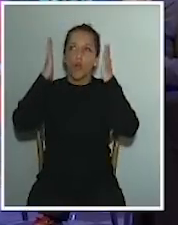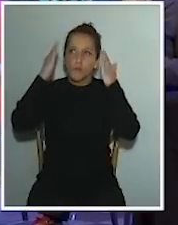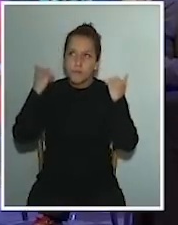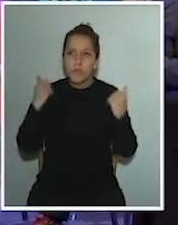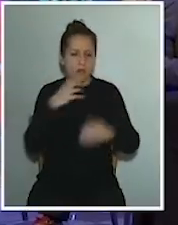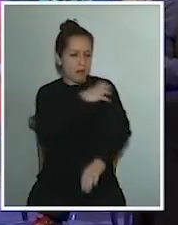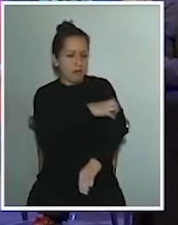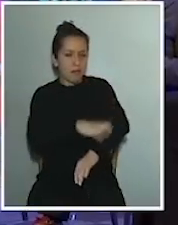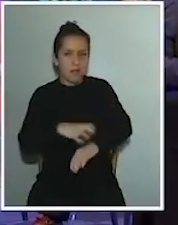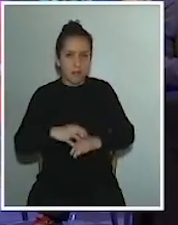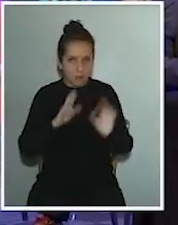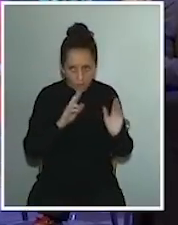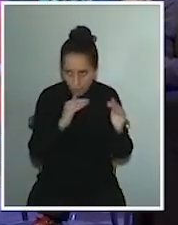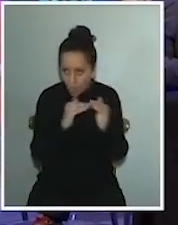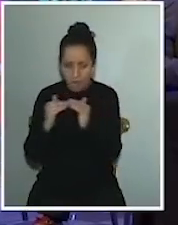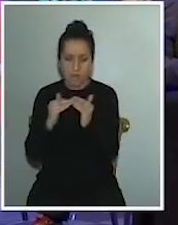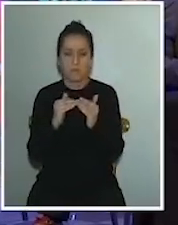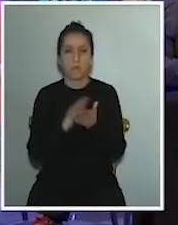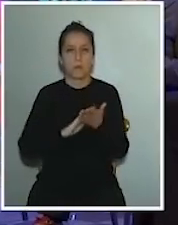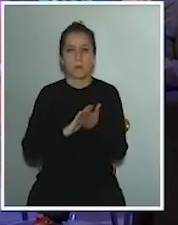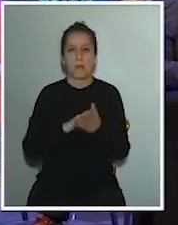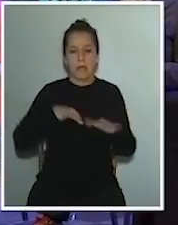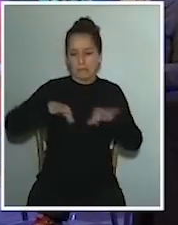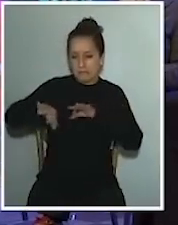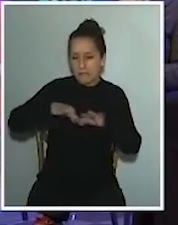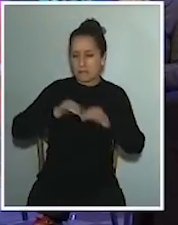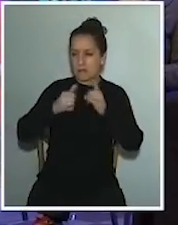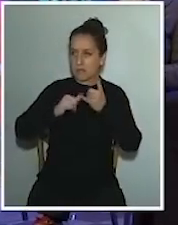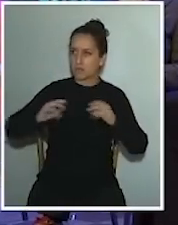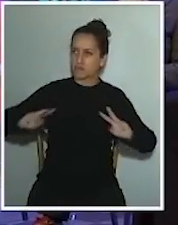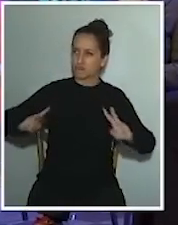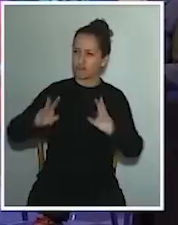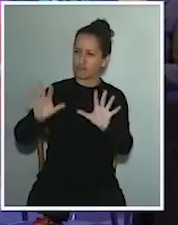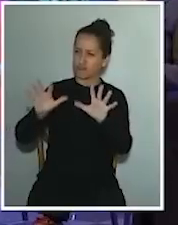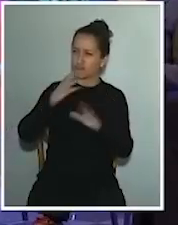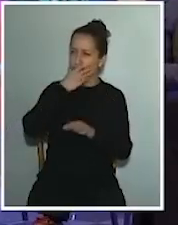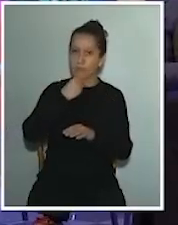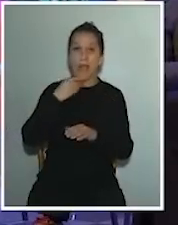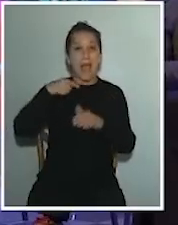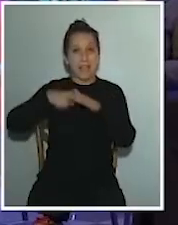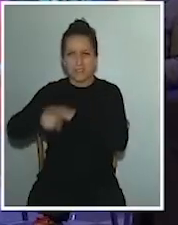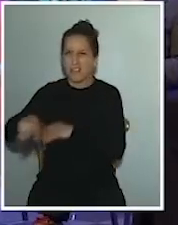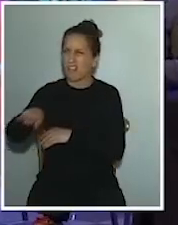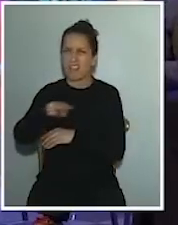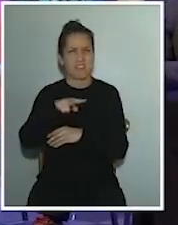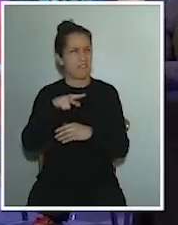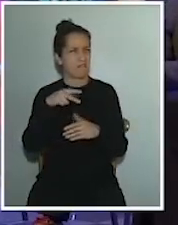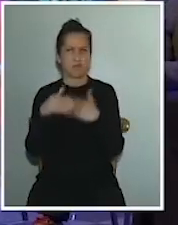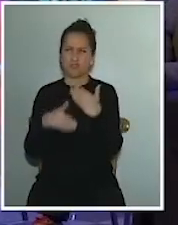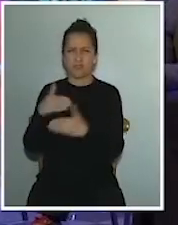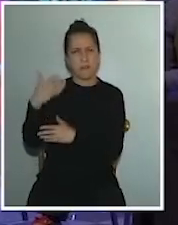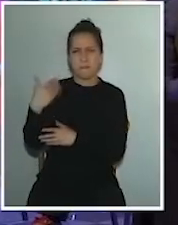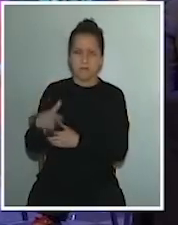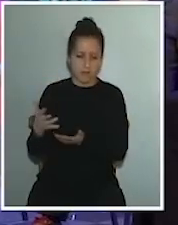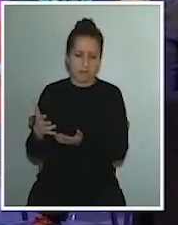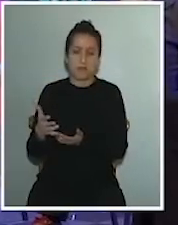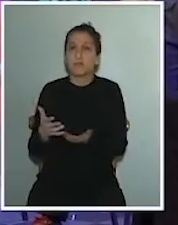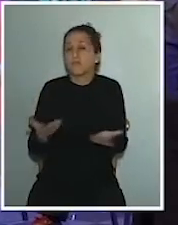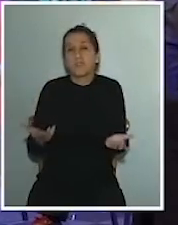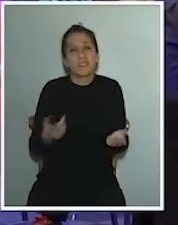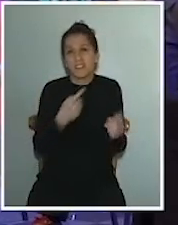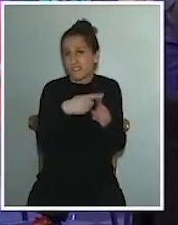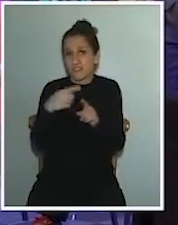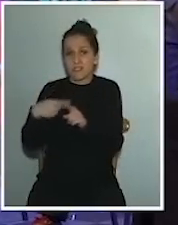arquitecto el ingeniero que construyó unas obras preciosas y nos enorgullece pero no son funcionales Porque todos son distintos